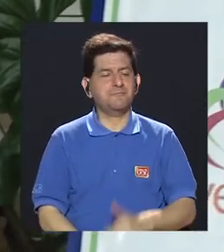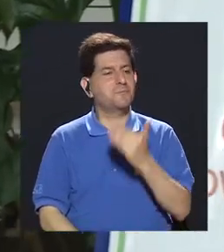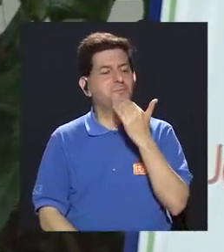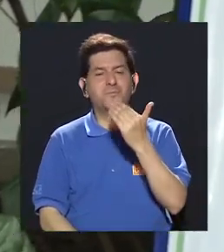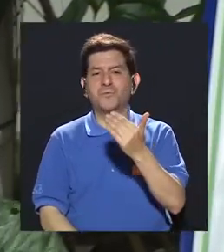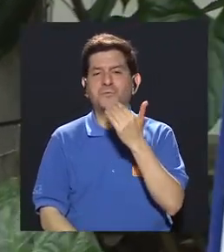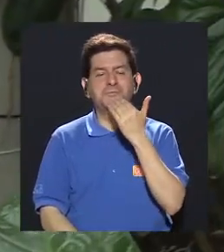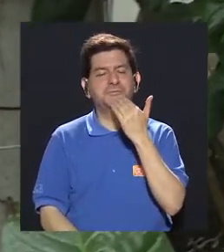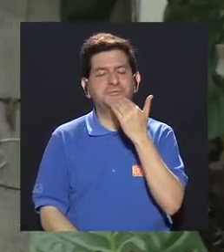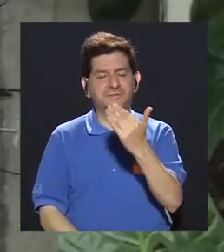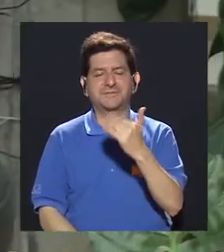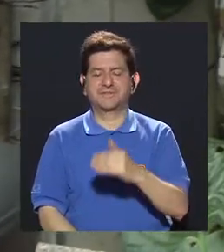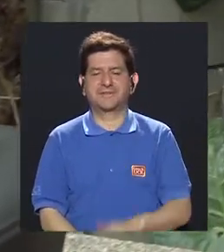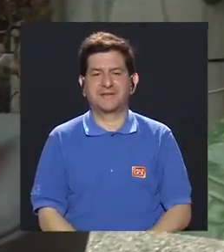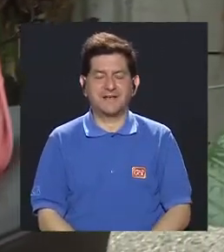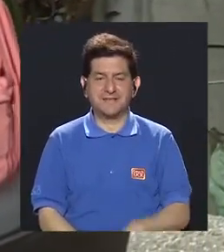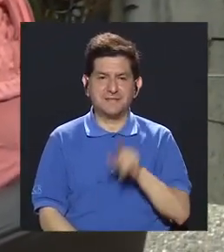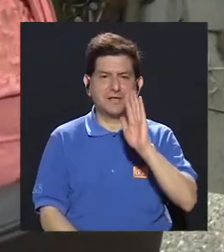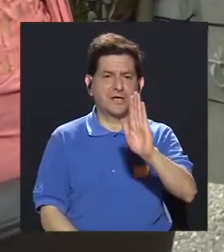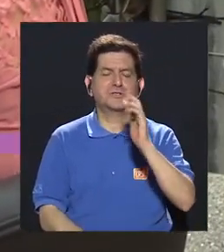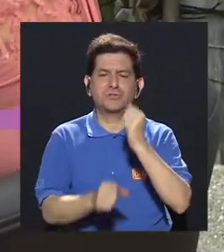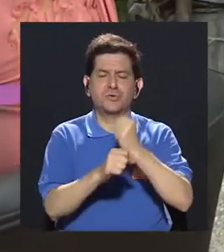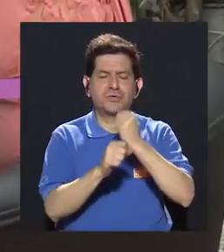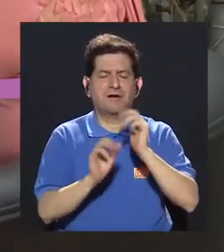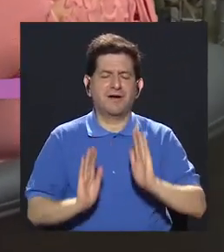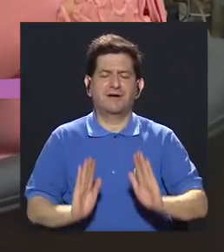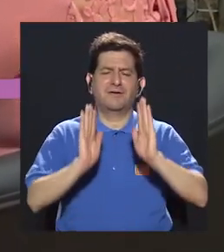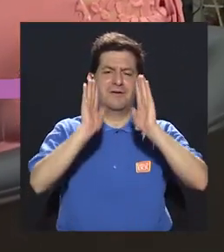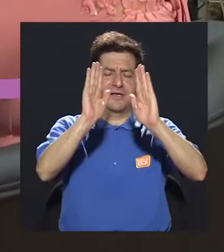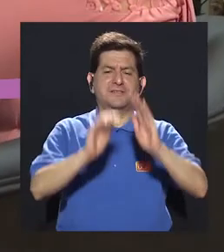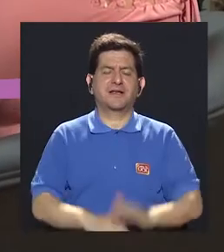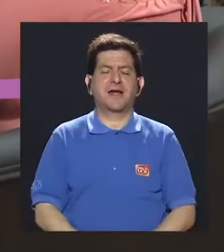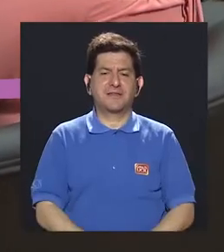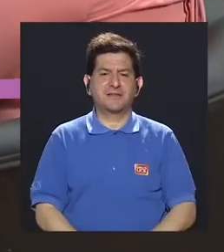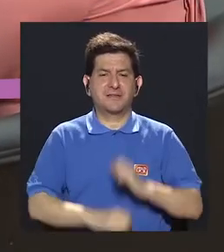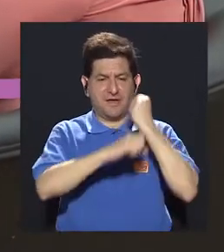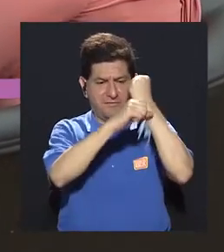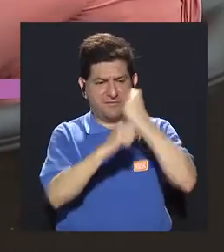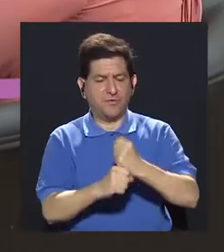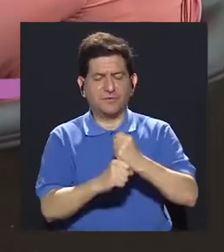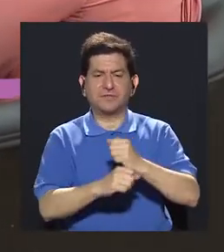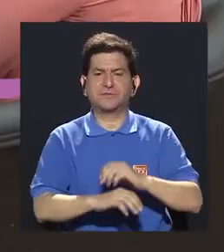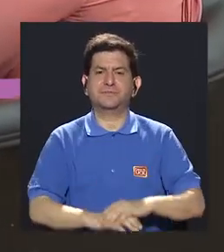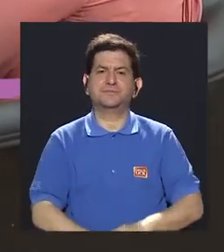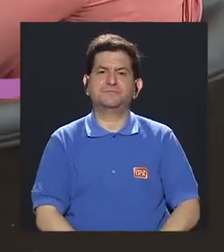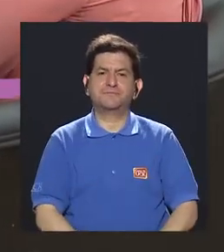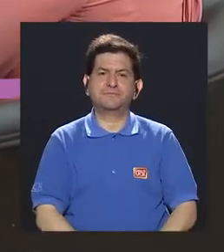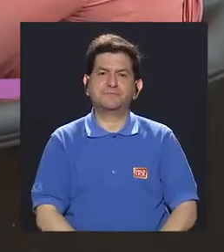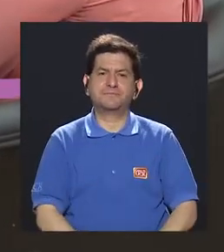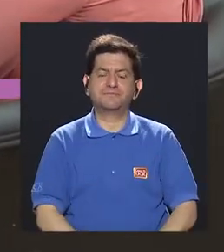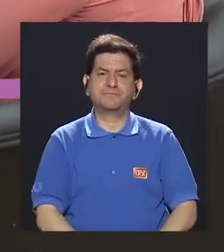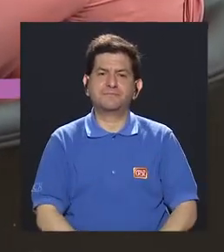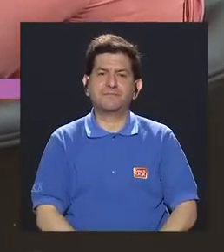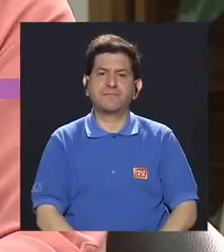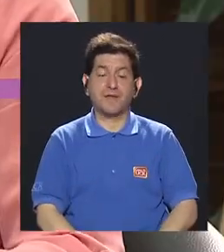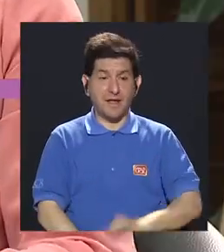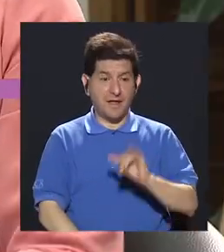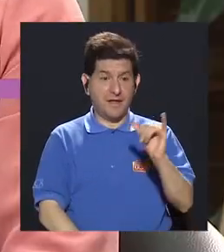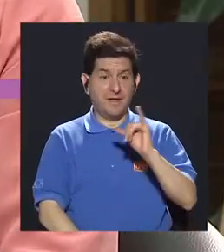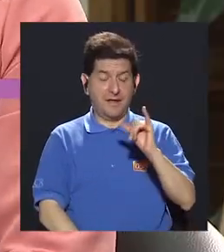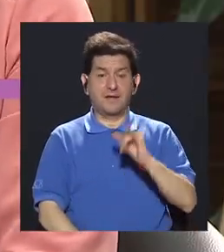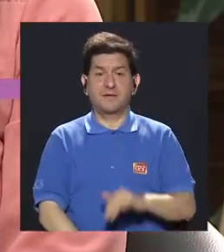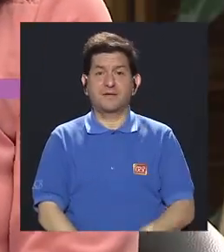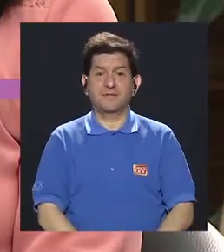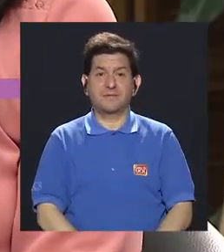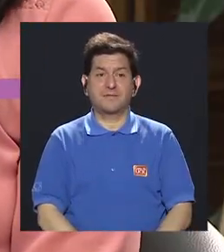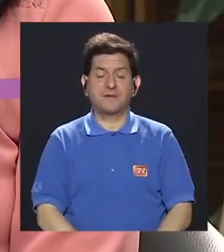Bueno, Adriana, agradecerte la labor extraordinaria que hace la fundación que representas. Quisiera